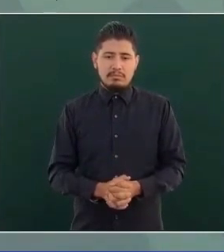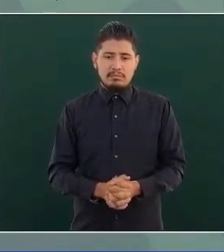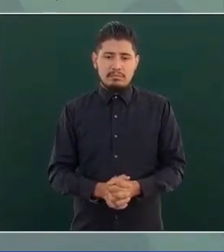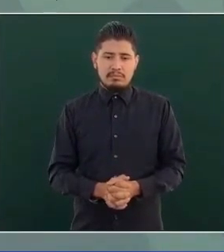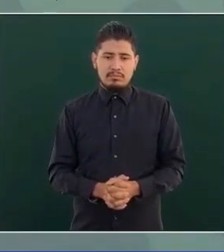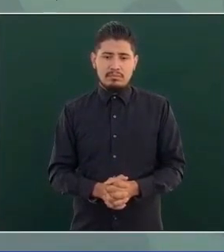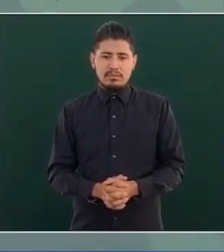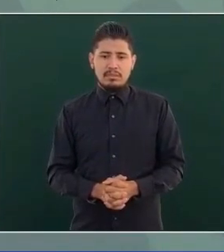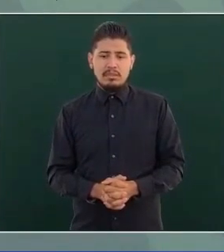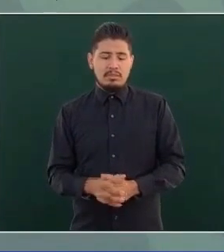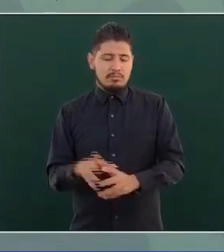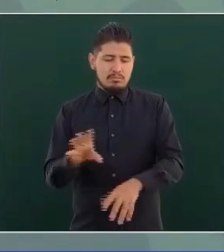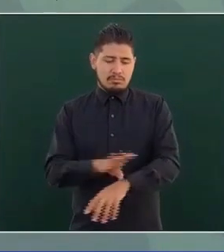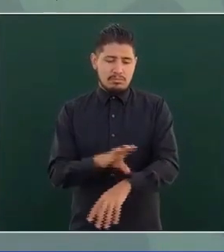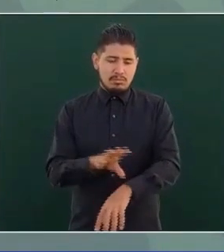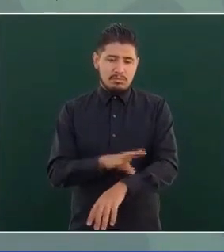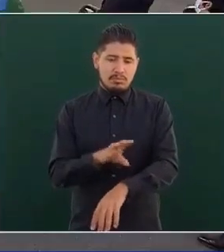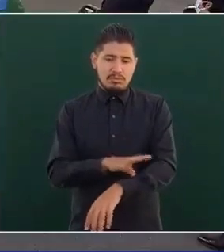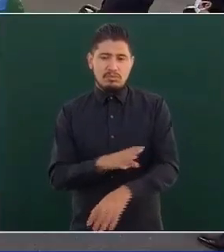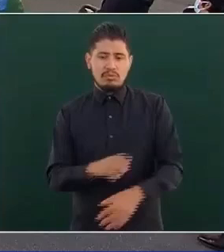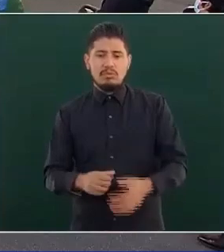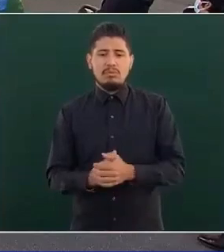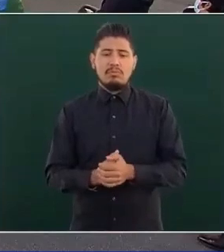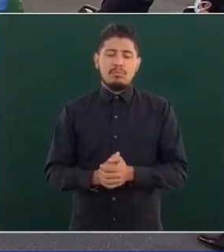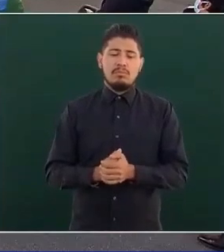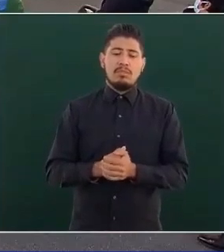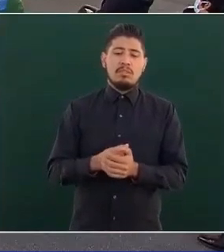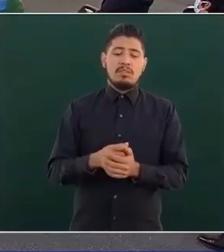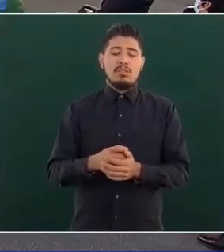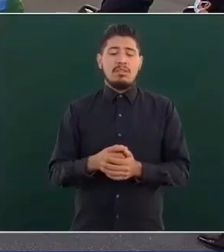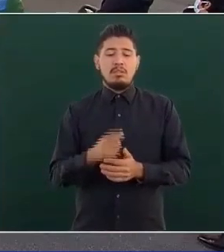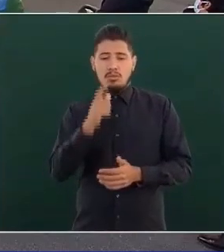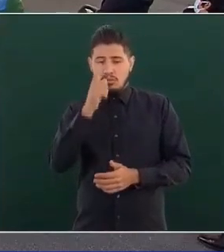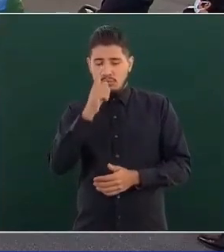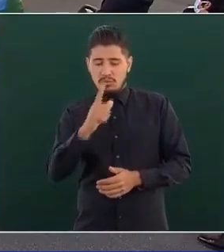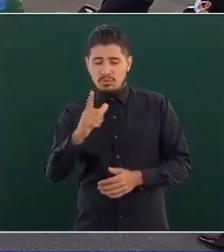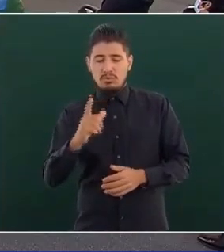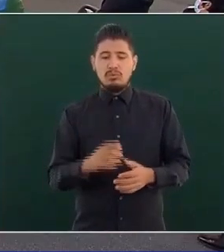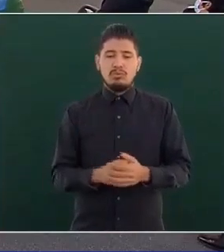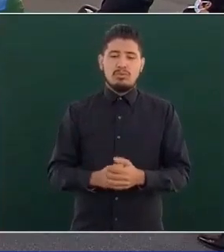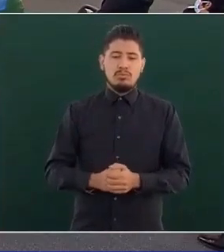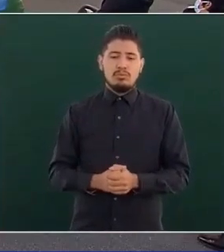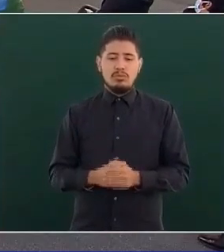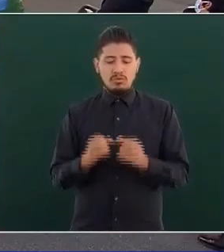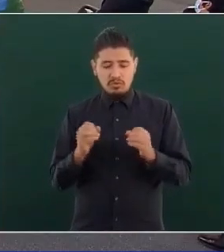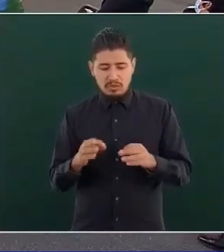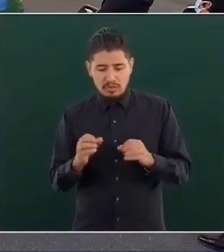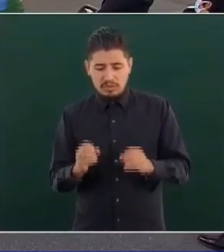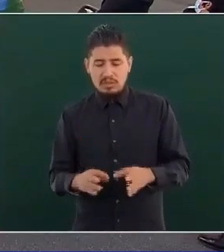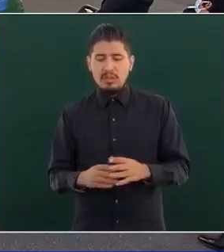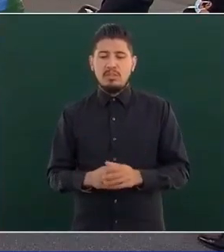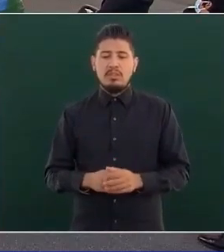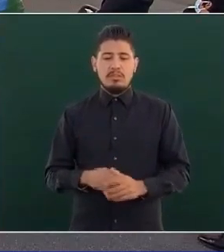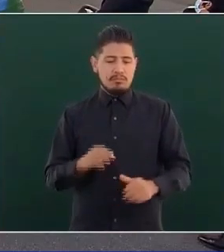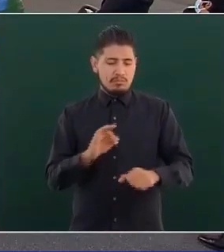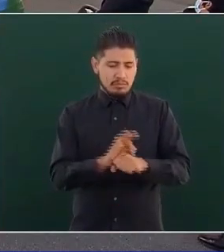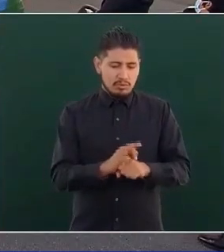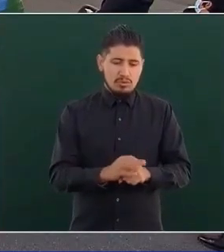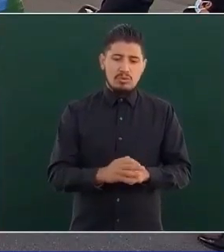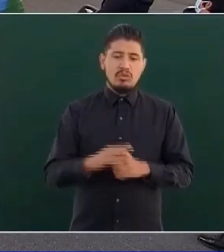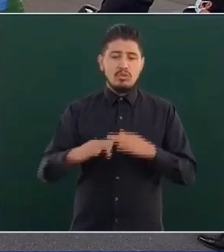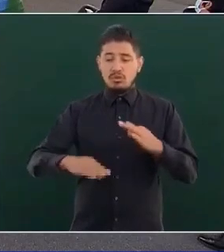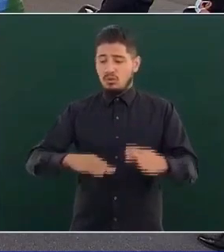protegerse a la Comisión Federal de Electricidad, porque si no nos vamos a perjudicar todos.